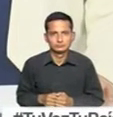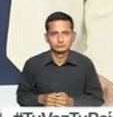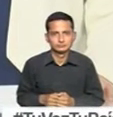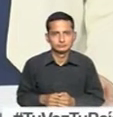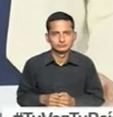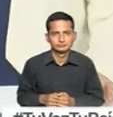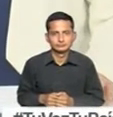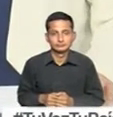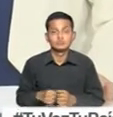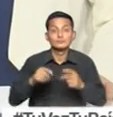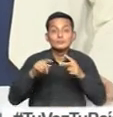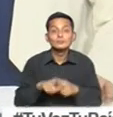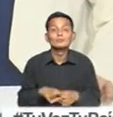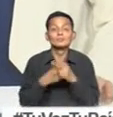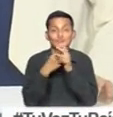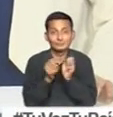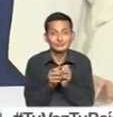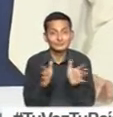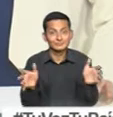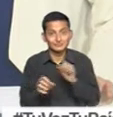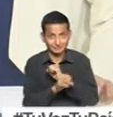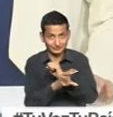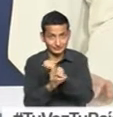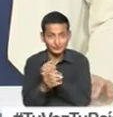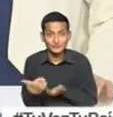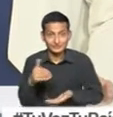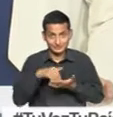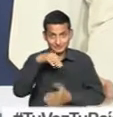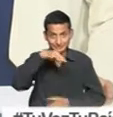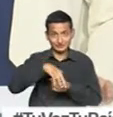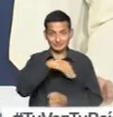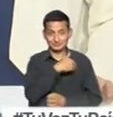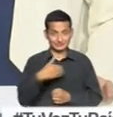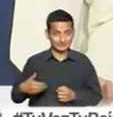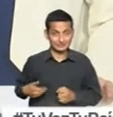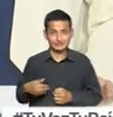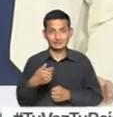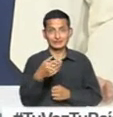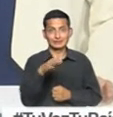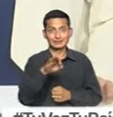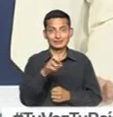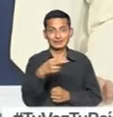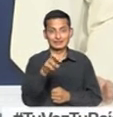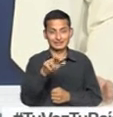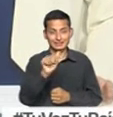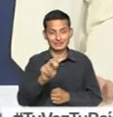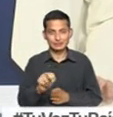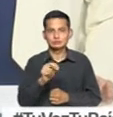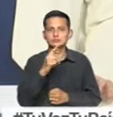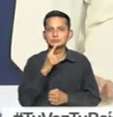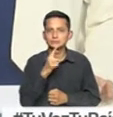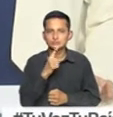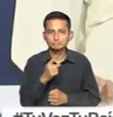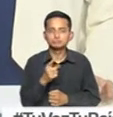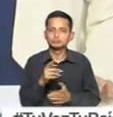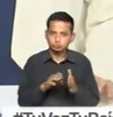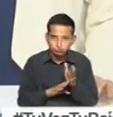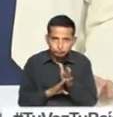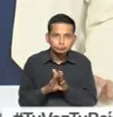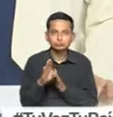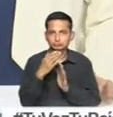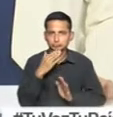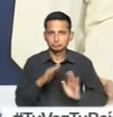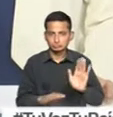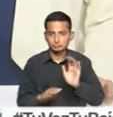Durante el acto inaugural de su campaña por la reelección, el presidente de Ghana, John Mahama, prometió mayor prosperidad.